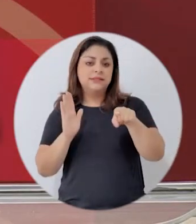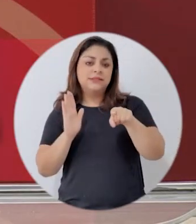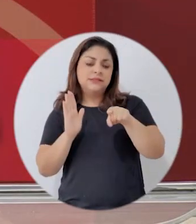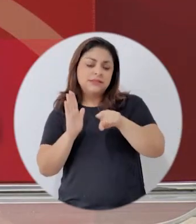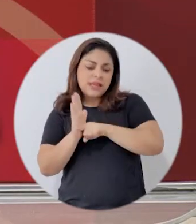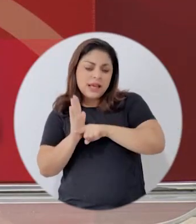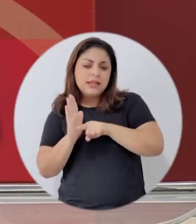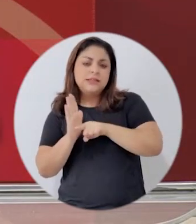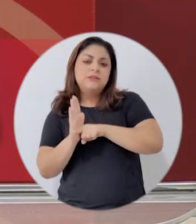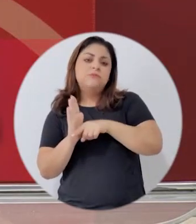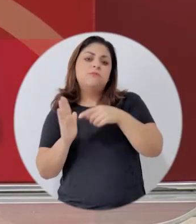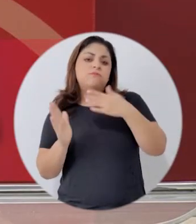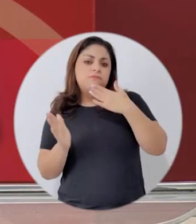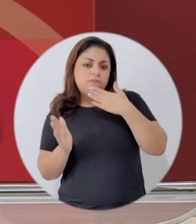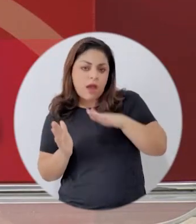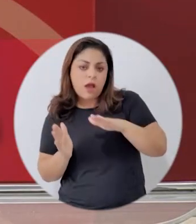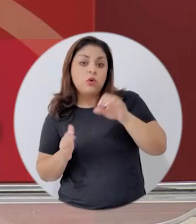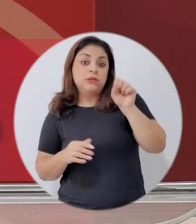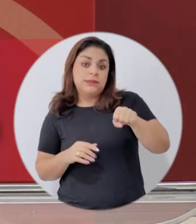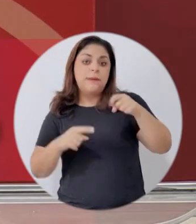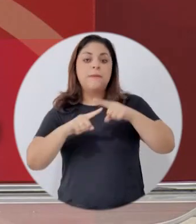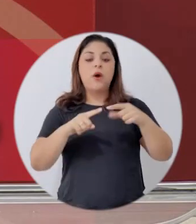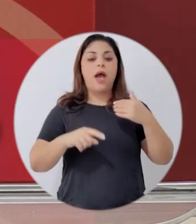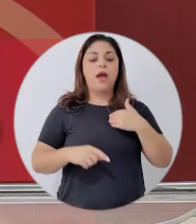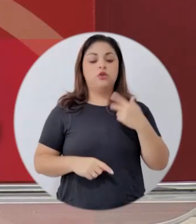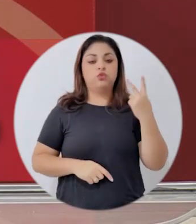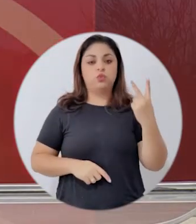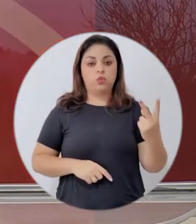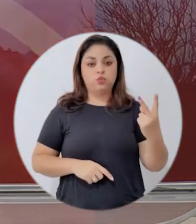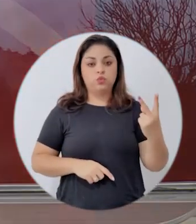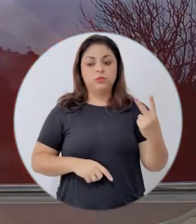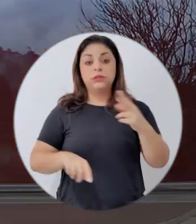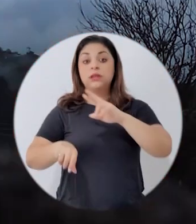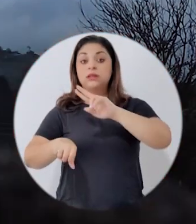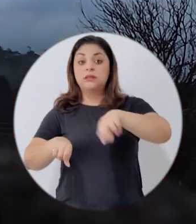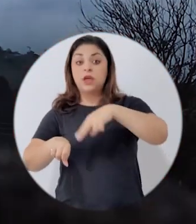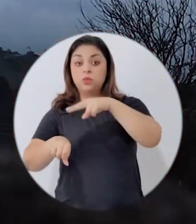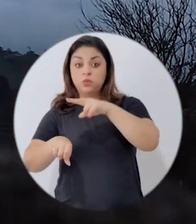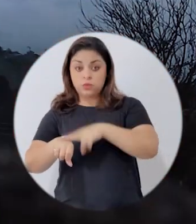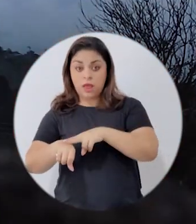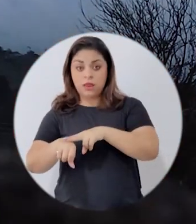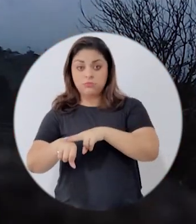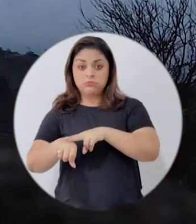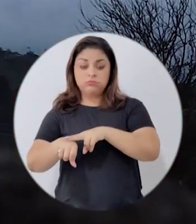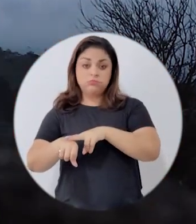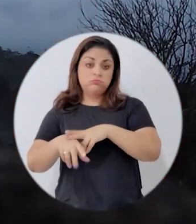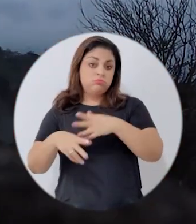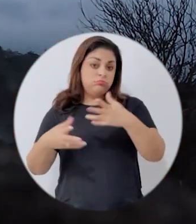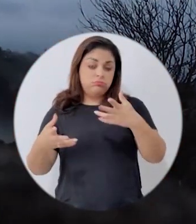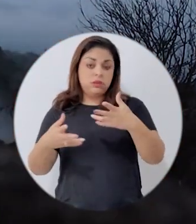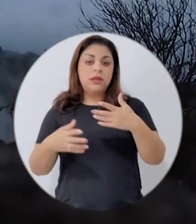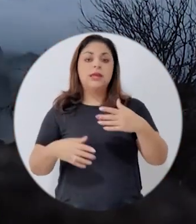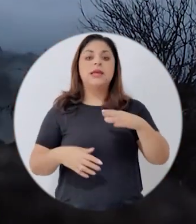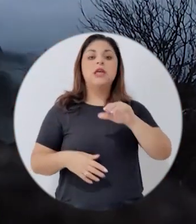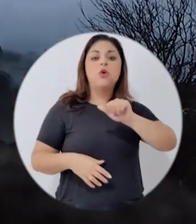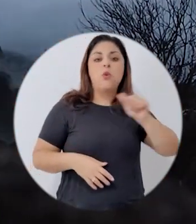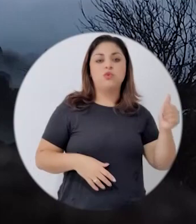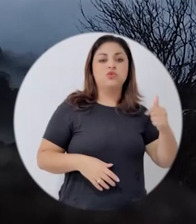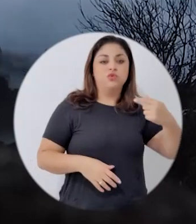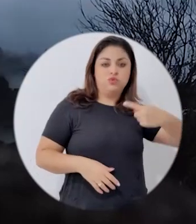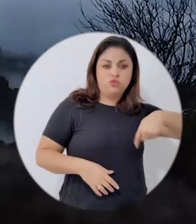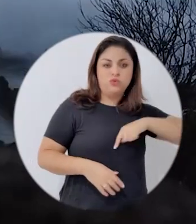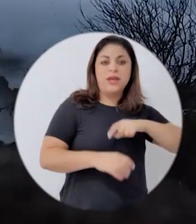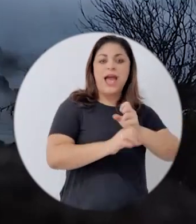lo que se le llama lo que es natural y el que es antropogénico. O sea, generado por nosotros los seres humanos.